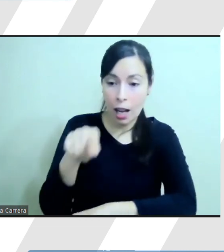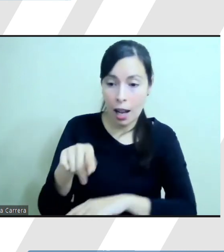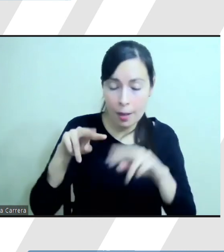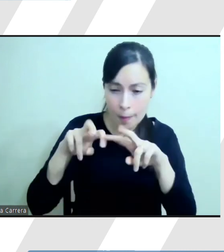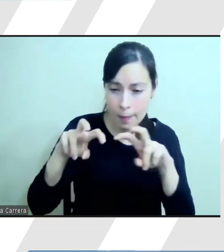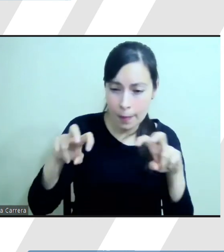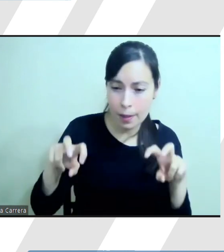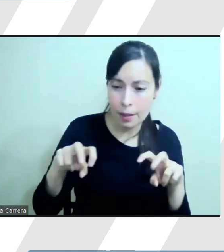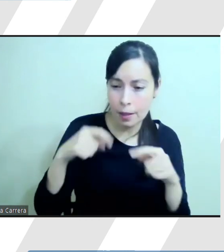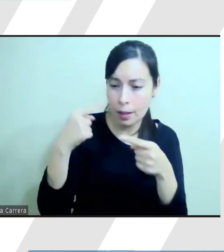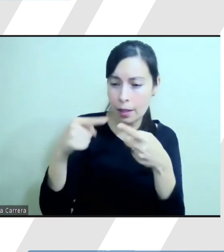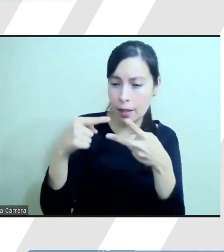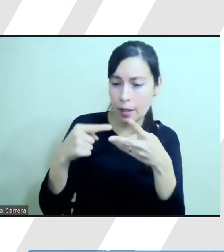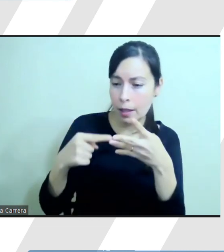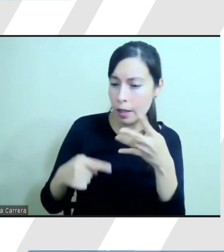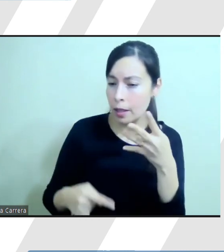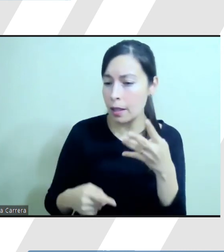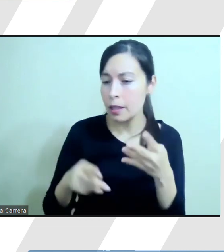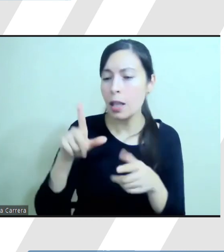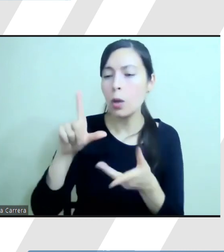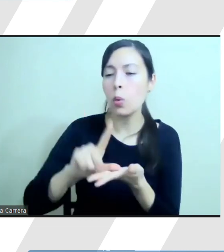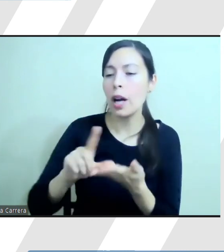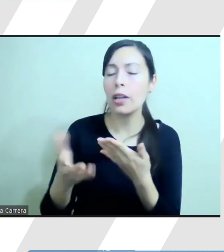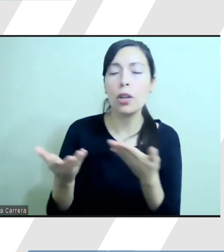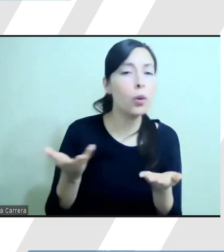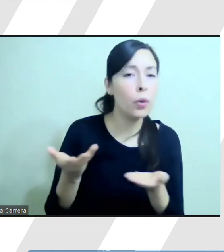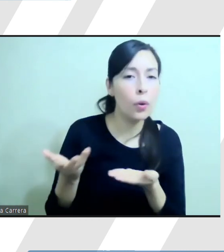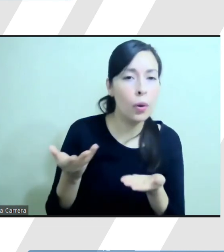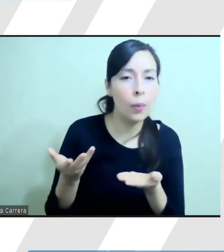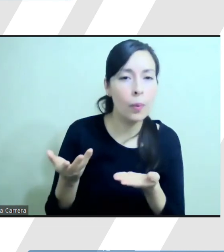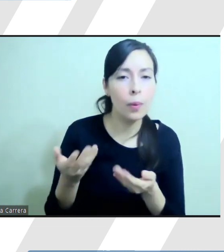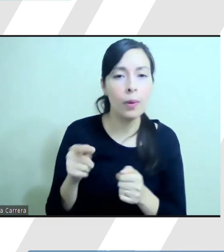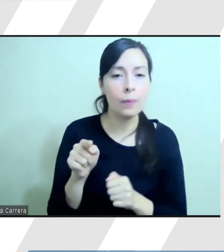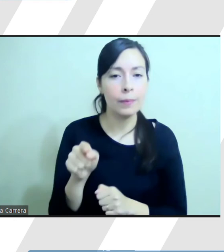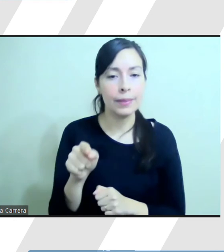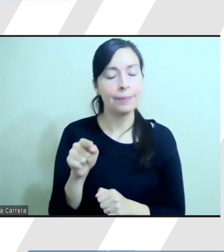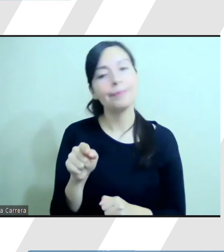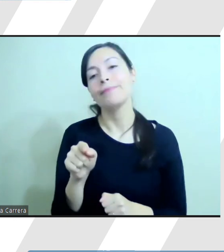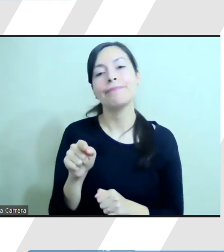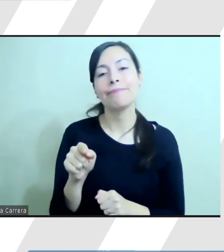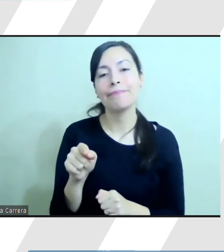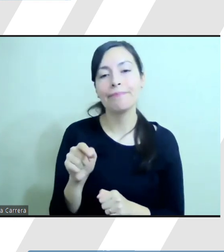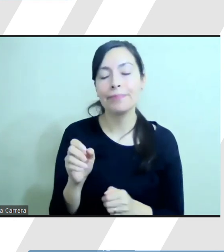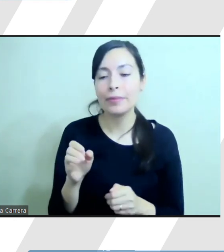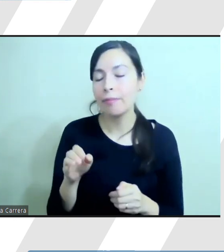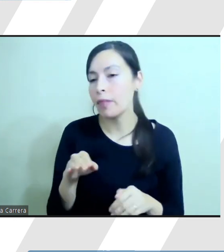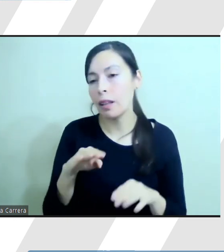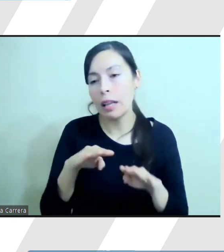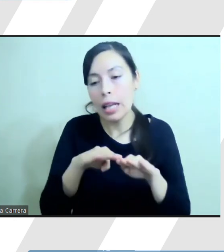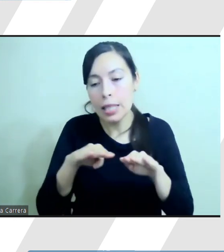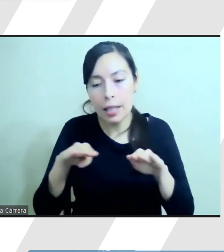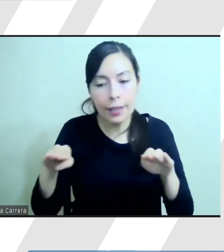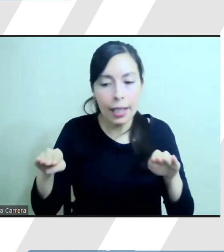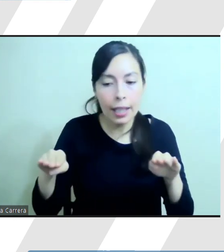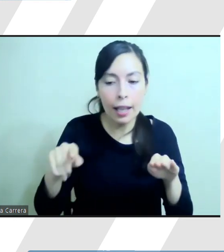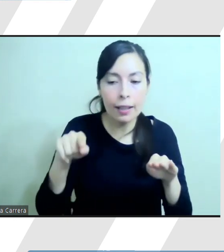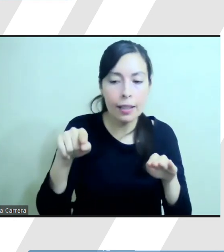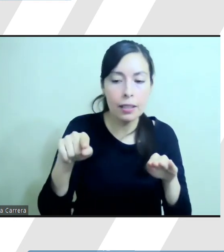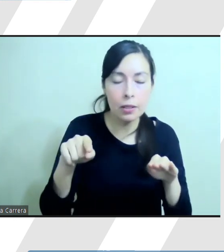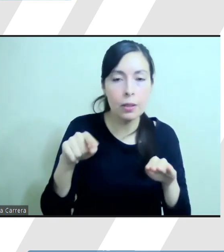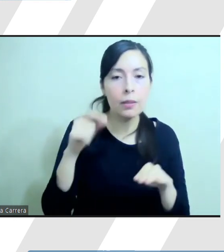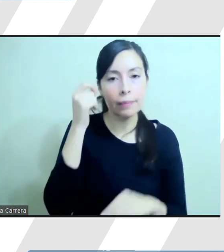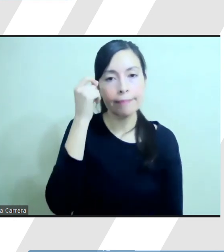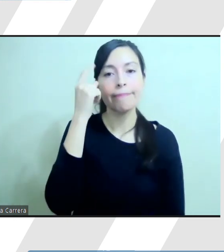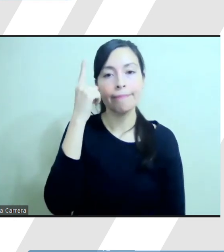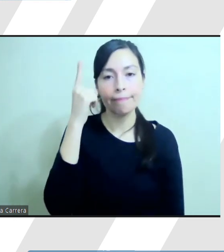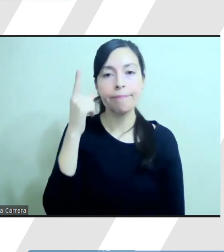las condiciones en esta zona son más o menos de este tipo, tienen este grado de estabilidad, es razonable entonces que se